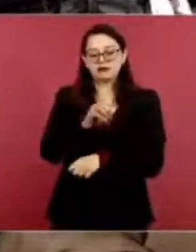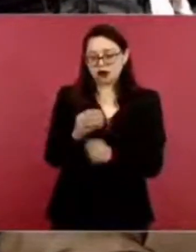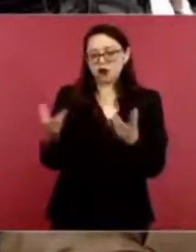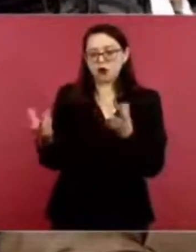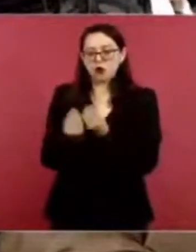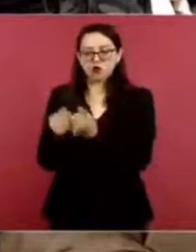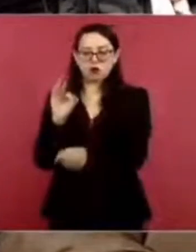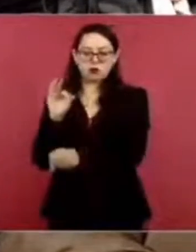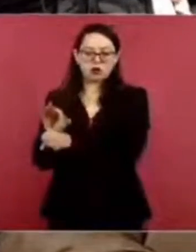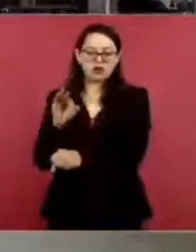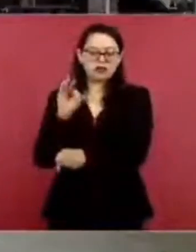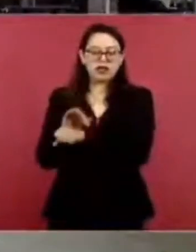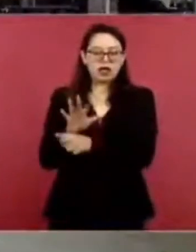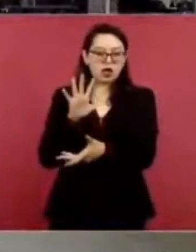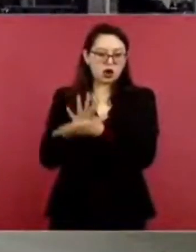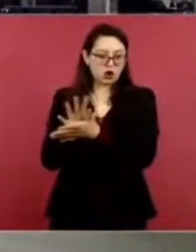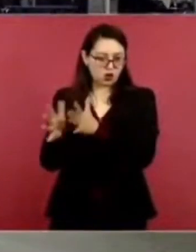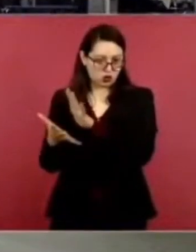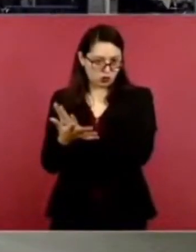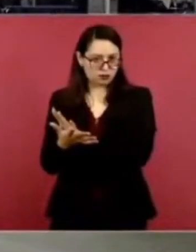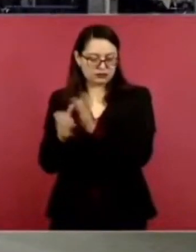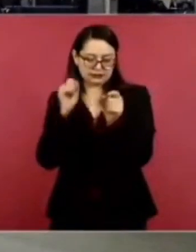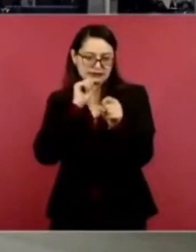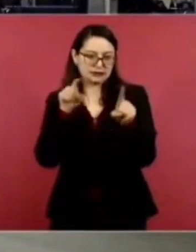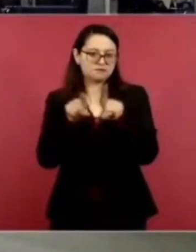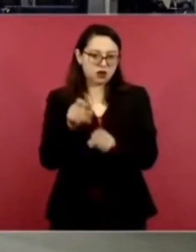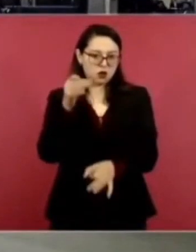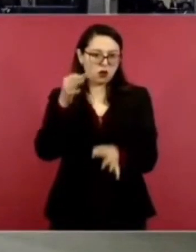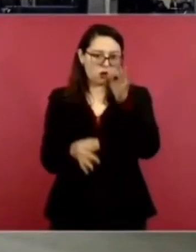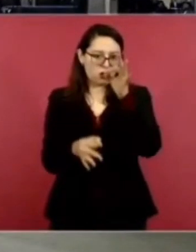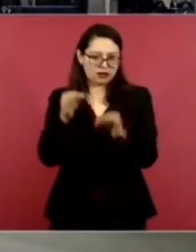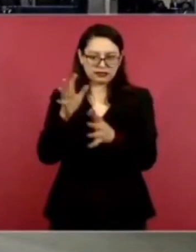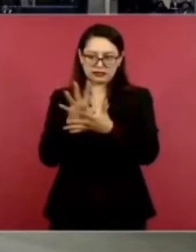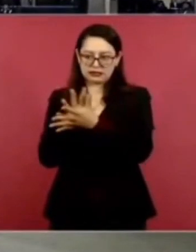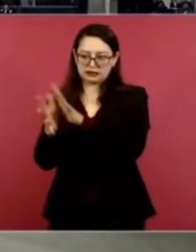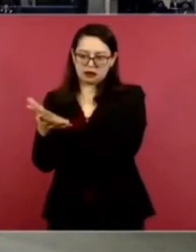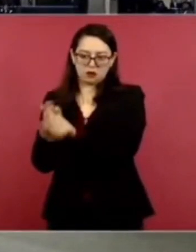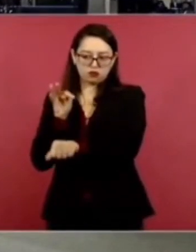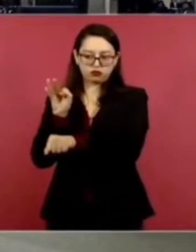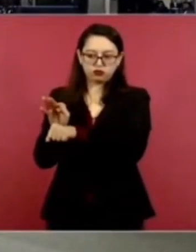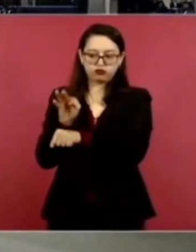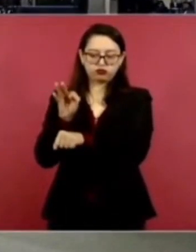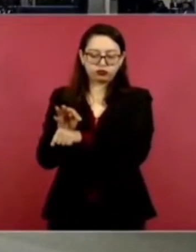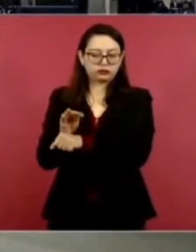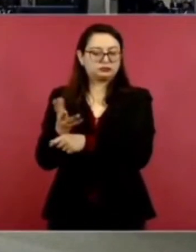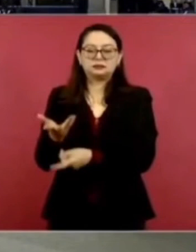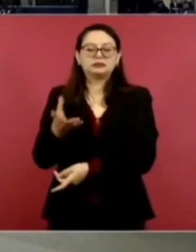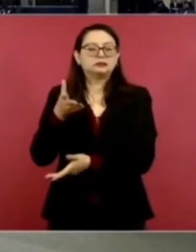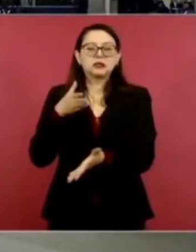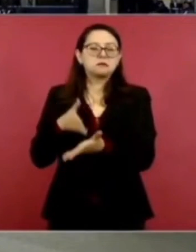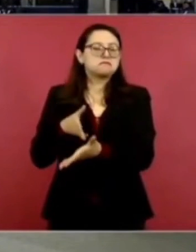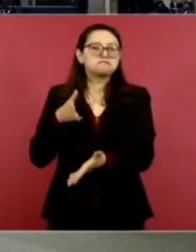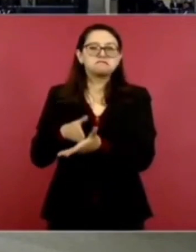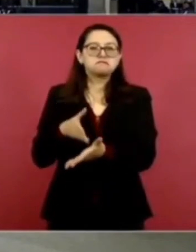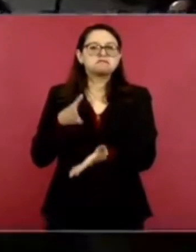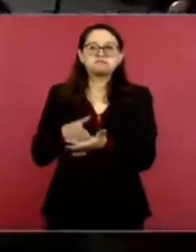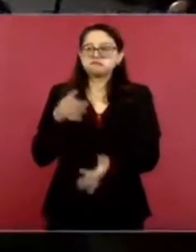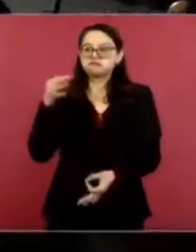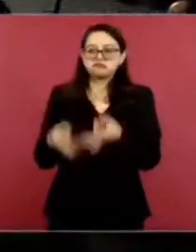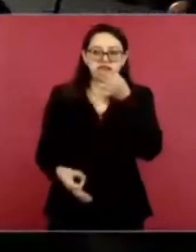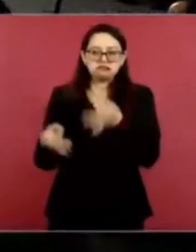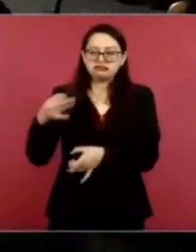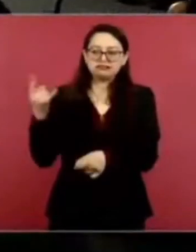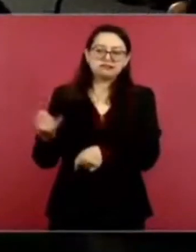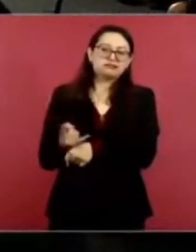de Jalisco. Entonces, piden la atracción del caso y dieron una conferencia de prensa